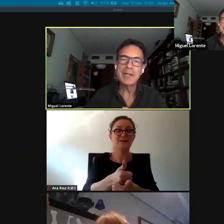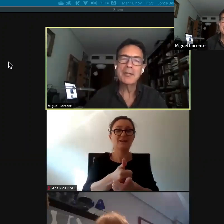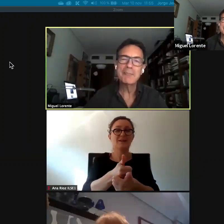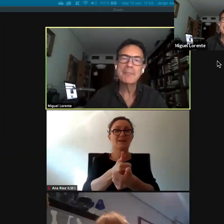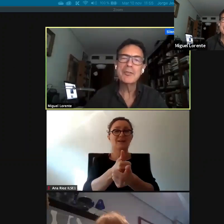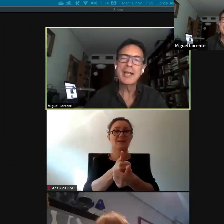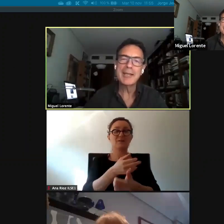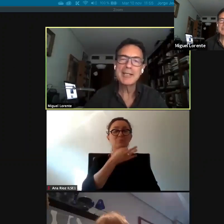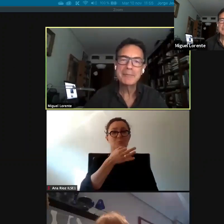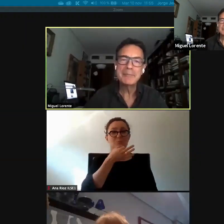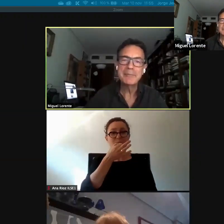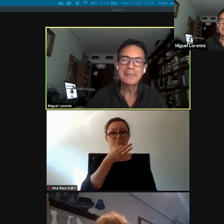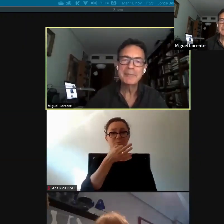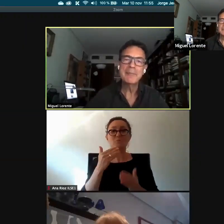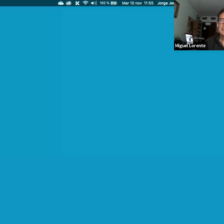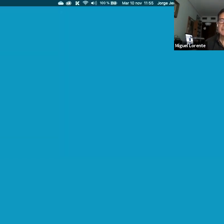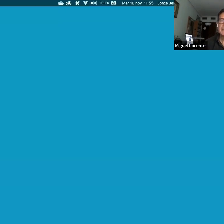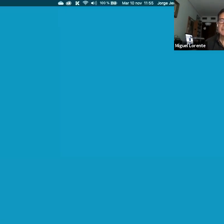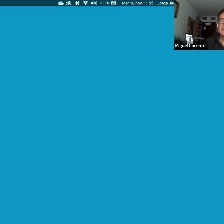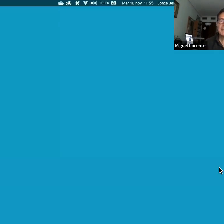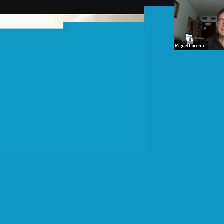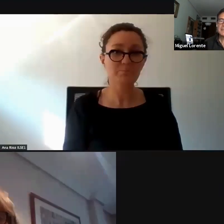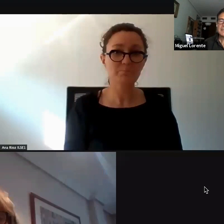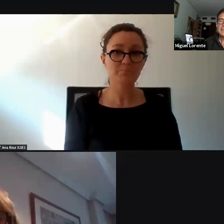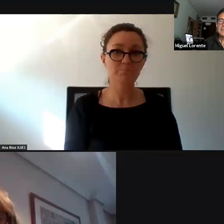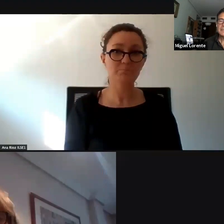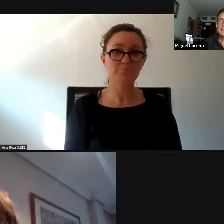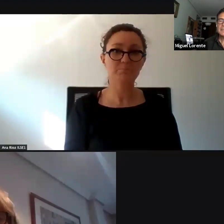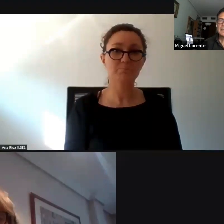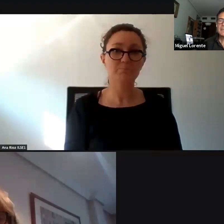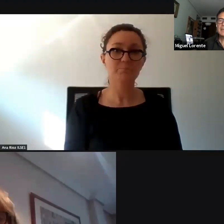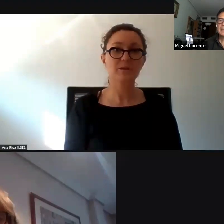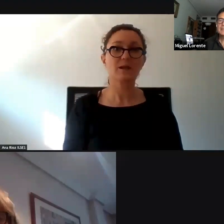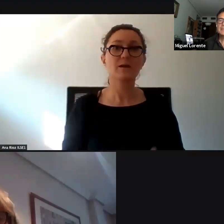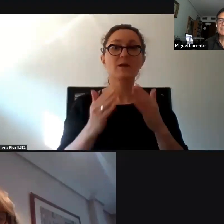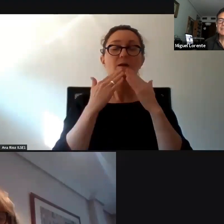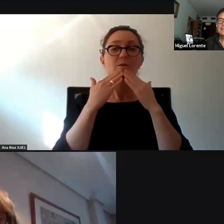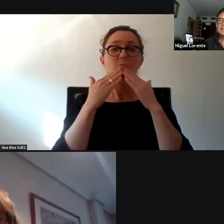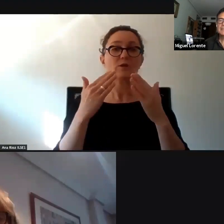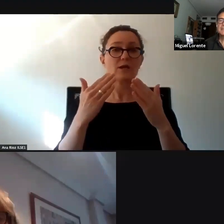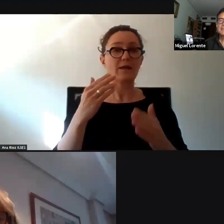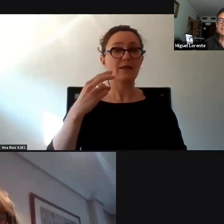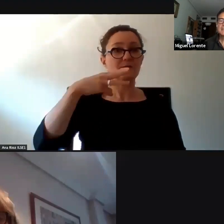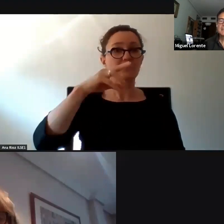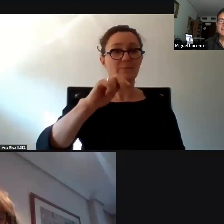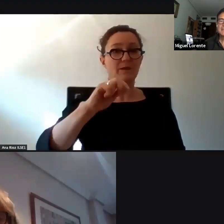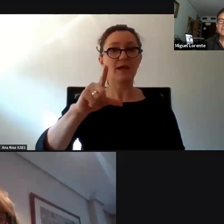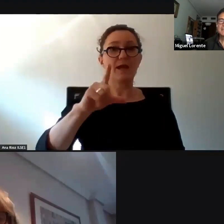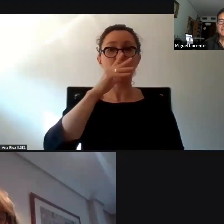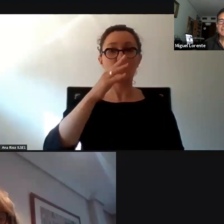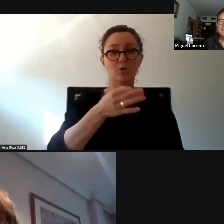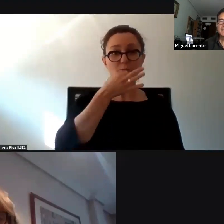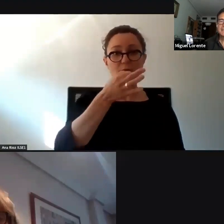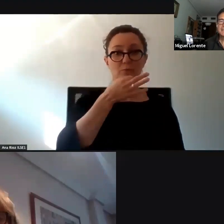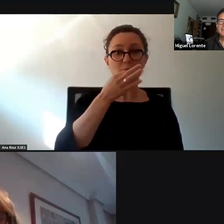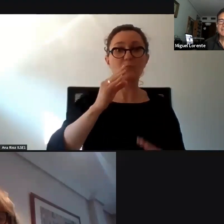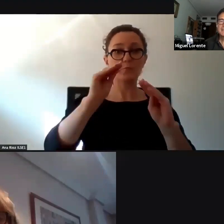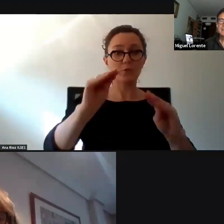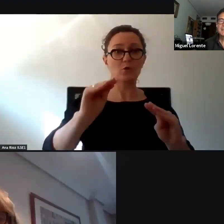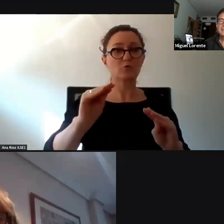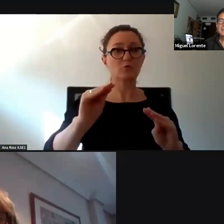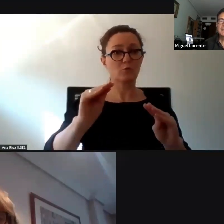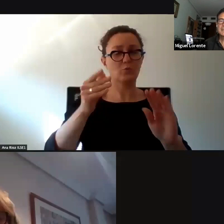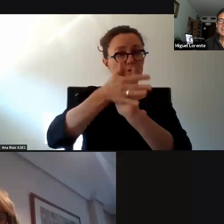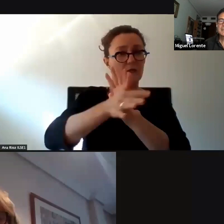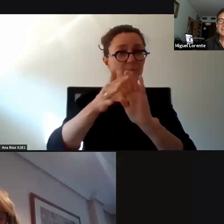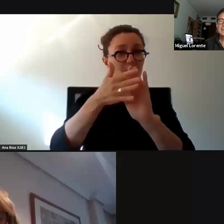todo lo que he ido compartiendo. Muchas gracias. Muchas gracias, Miguel, por tu conferencia, por tus palabras. La verdad es